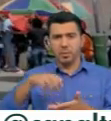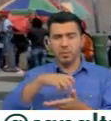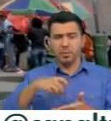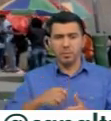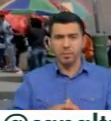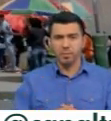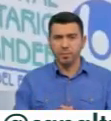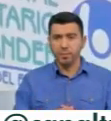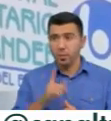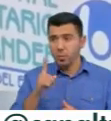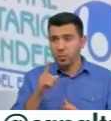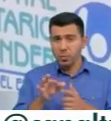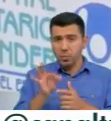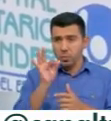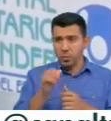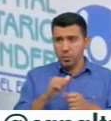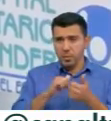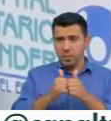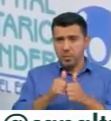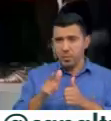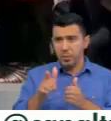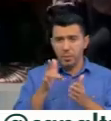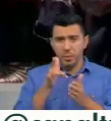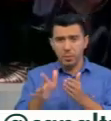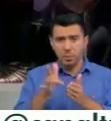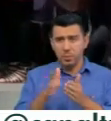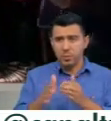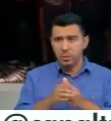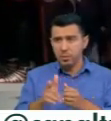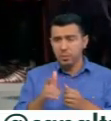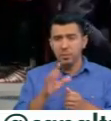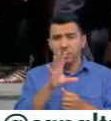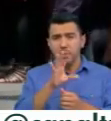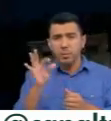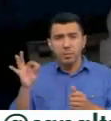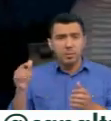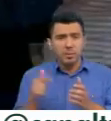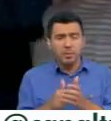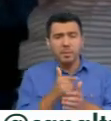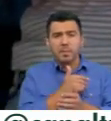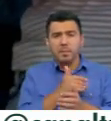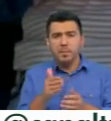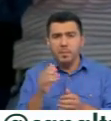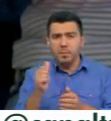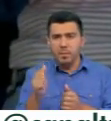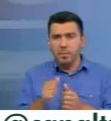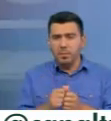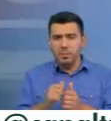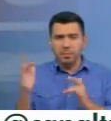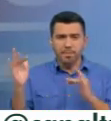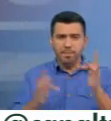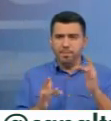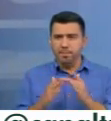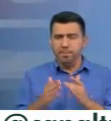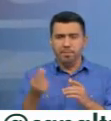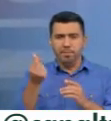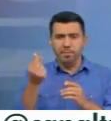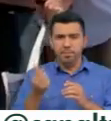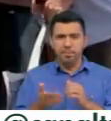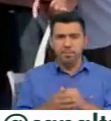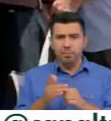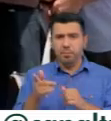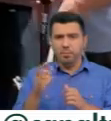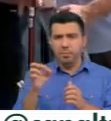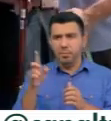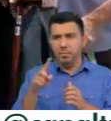uno de los problemas que no han aligerado la cartera que se extiende a más de 500 mil millones de pesos es la desigualdad en la suma que las ips